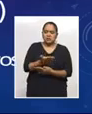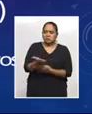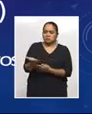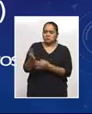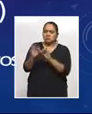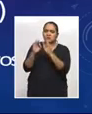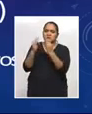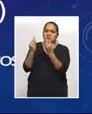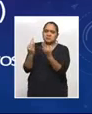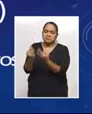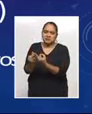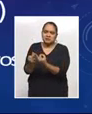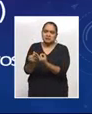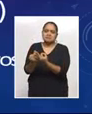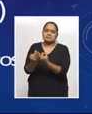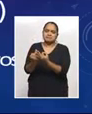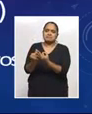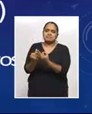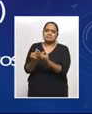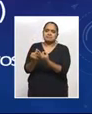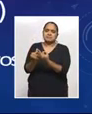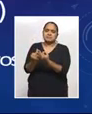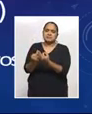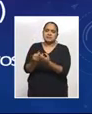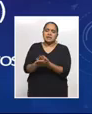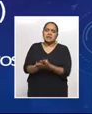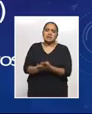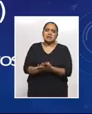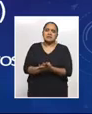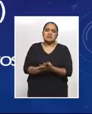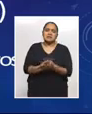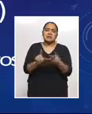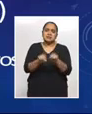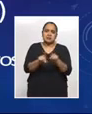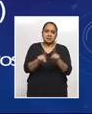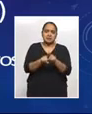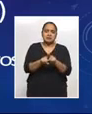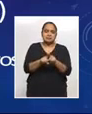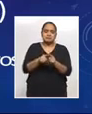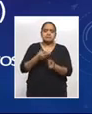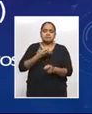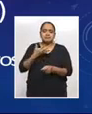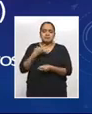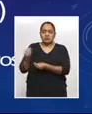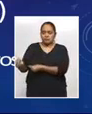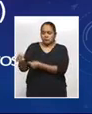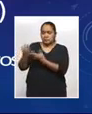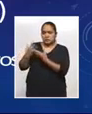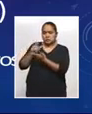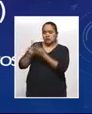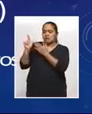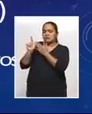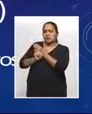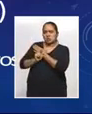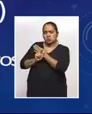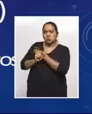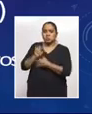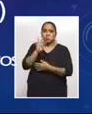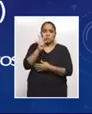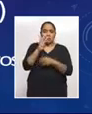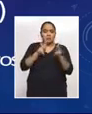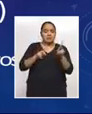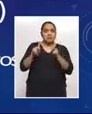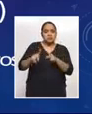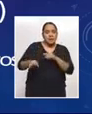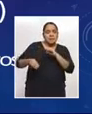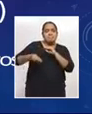muestra de pesar para las familias dolientes. También tenemos el reporte del Laboratorio de Virología de cuatro personas